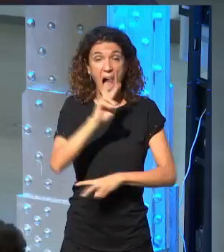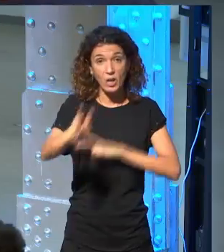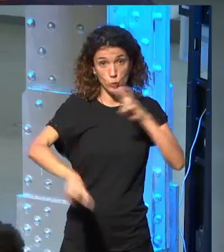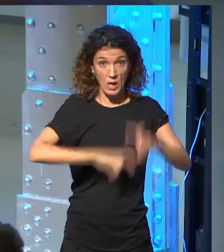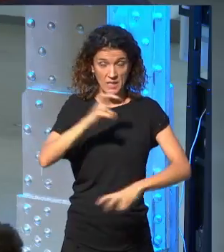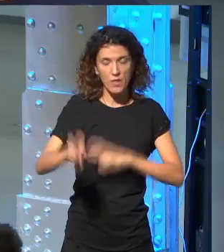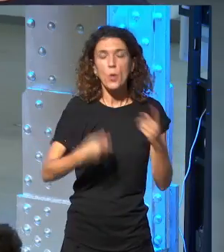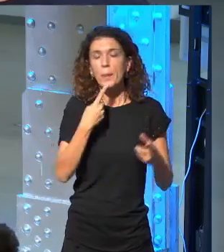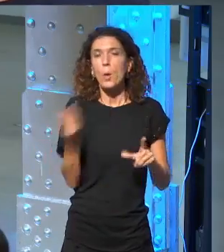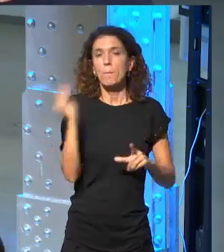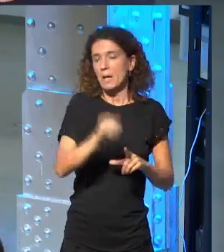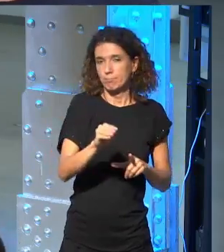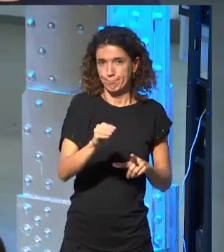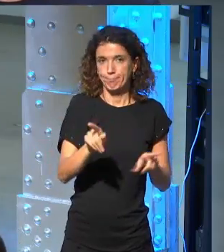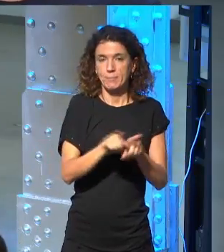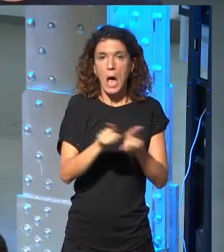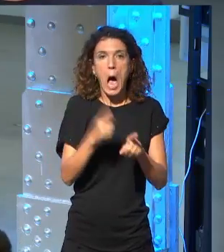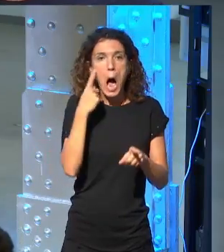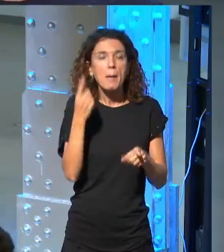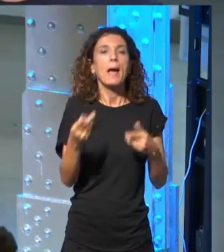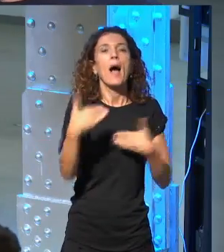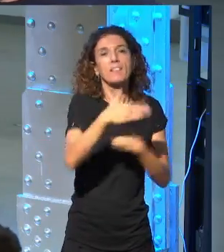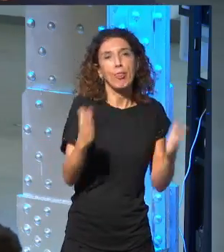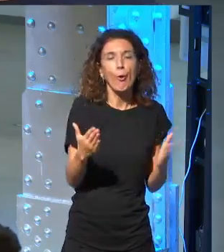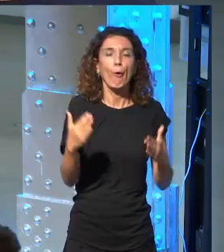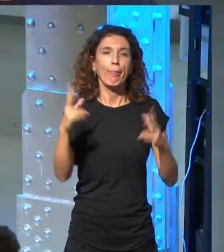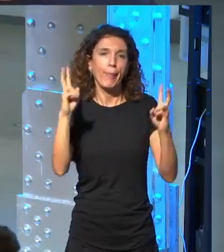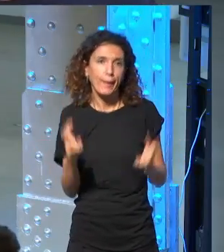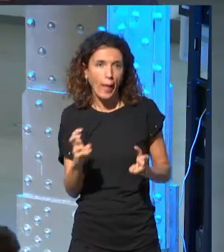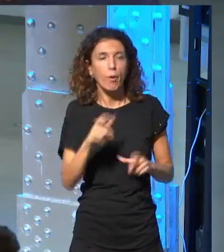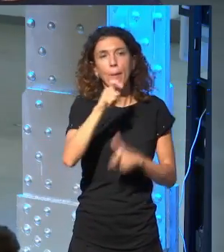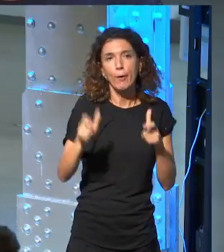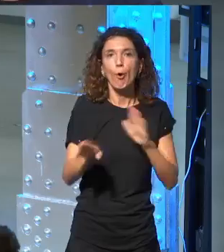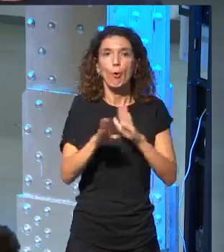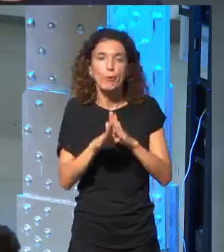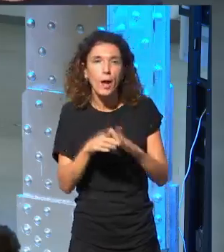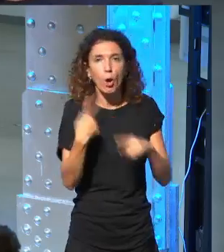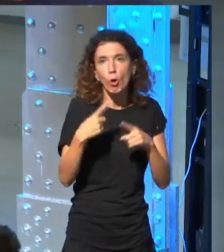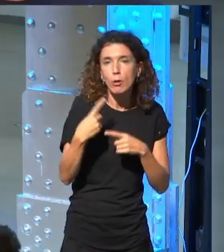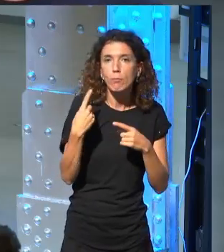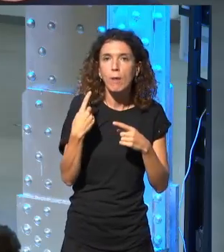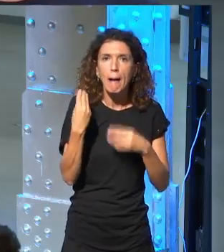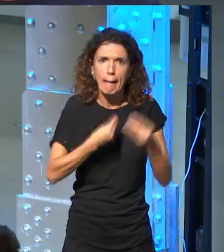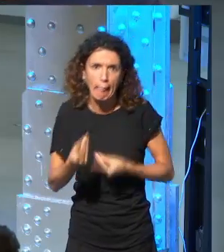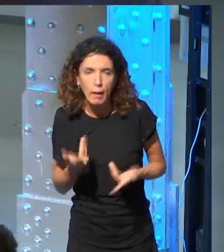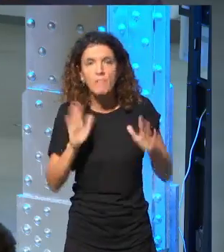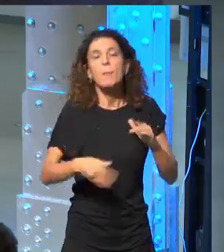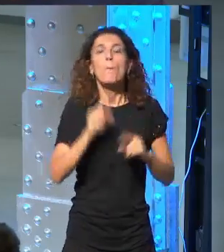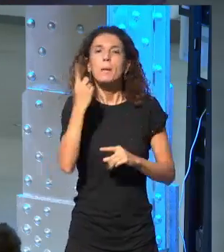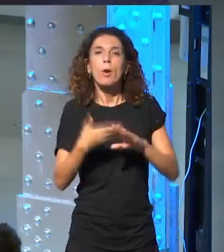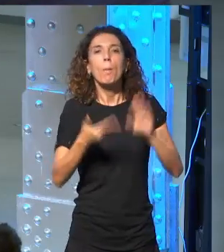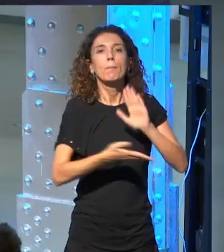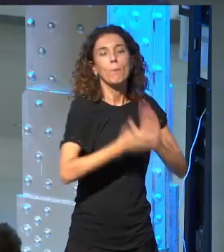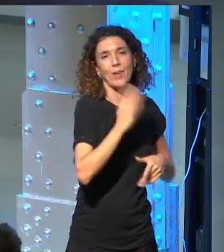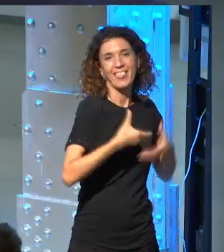que digo, bueno, basta ya de estar aquí encerrado en la habitación, voy a salir de aquí, nadie me va a parar, voy a descubrir qué está pasando aquí, pero antes bajo a desayunar.